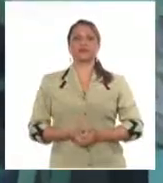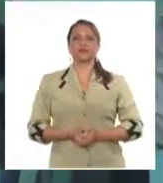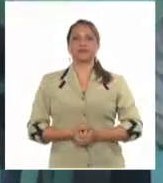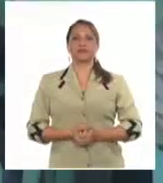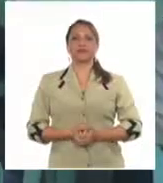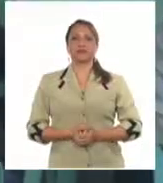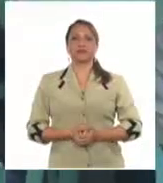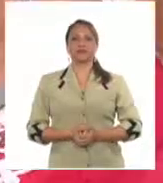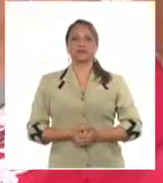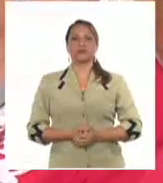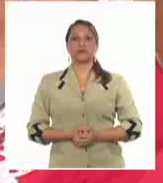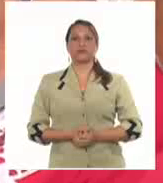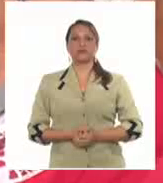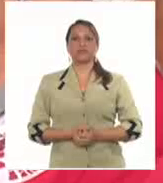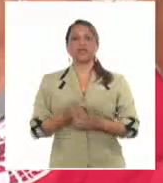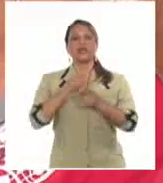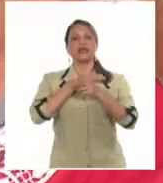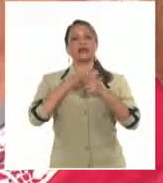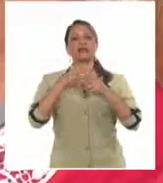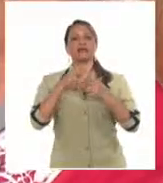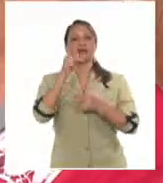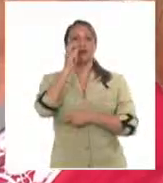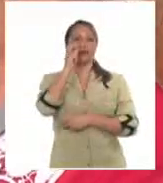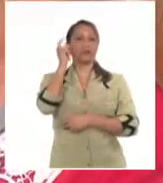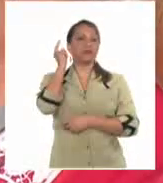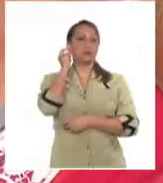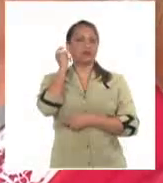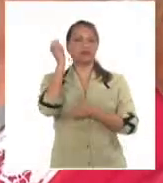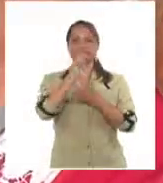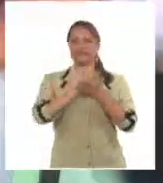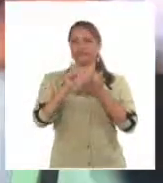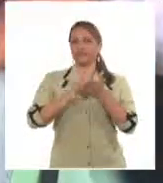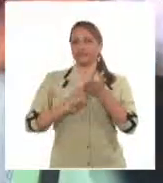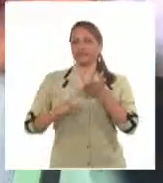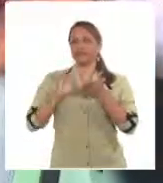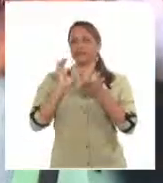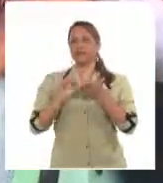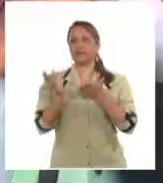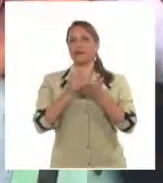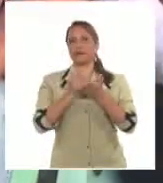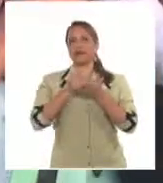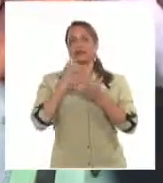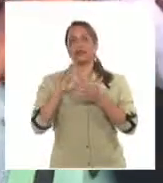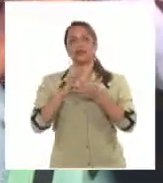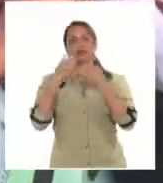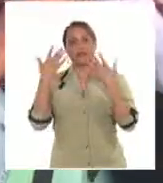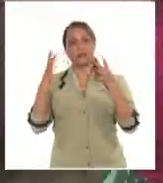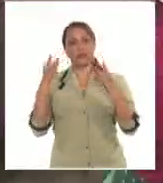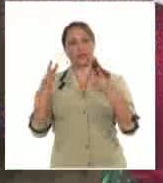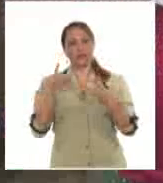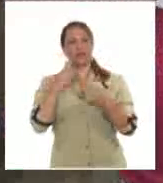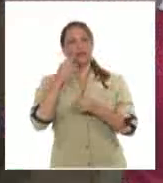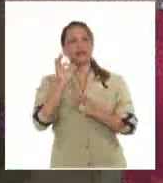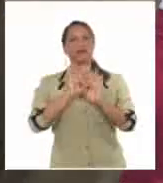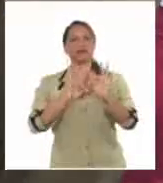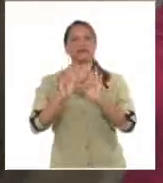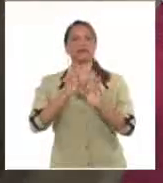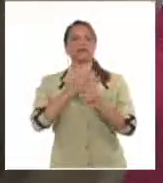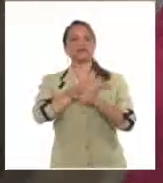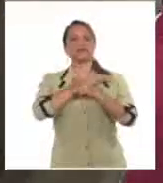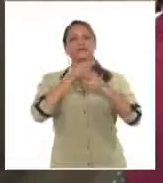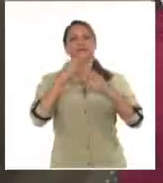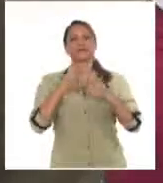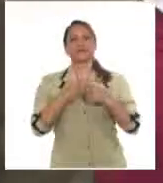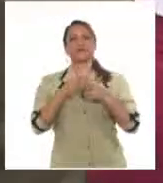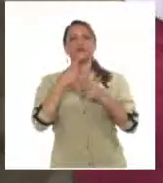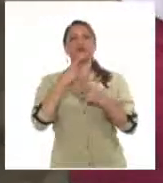Vívida la historia entre hombres y mujeres que han escrito y escriben páginas de gloria. Preservan el legado de tantos otros que